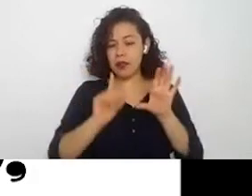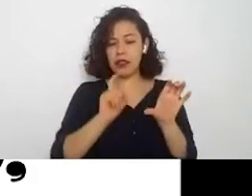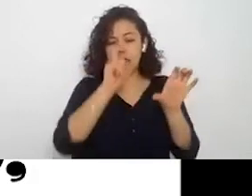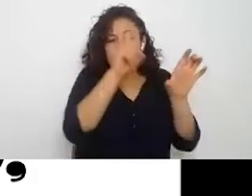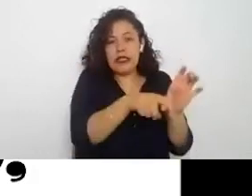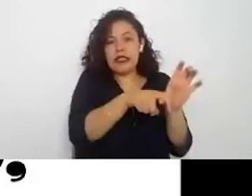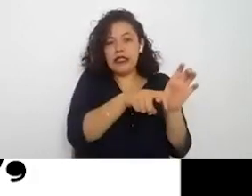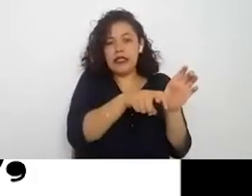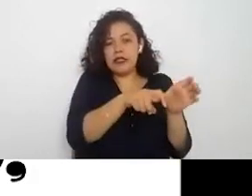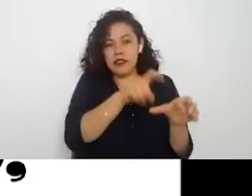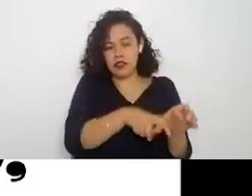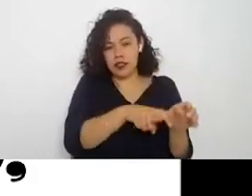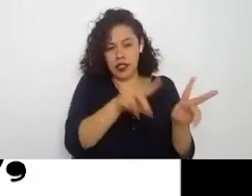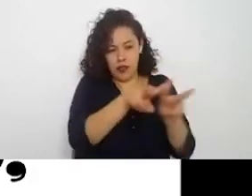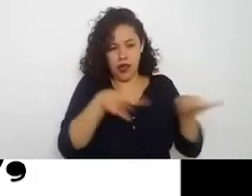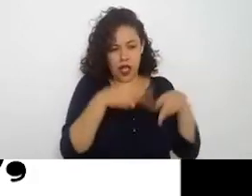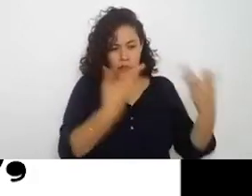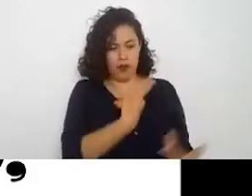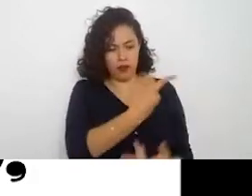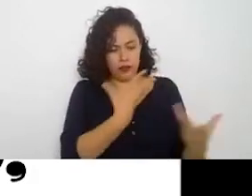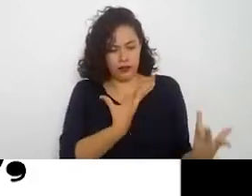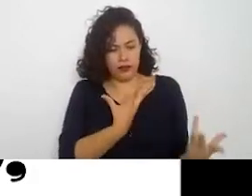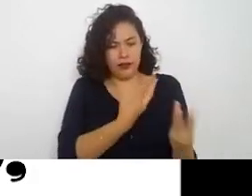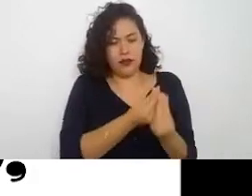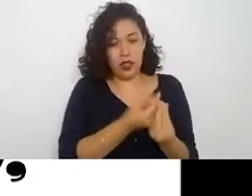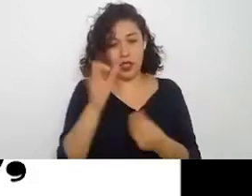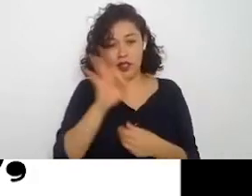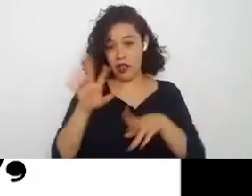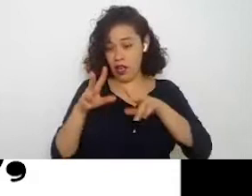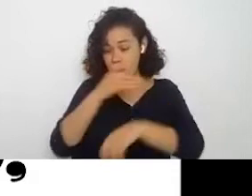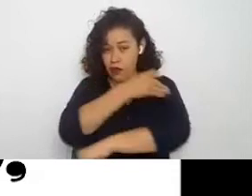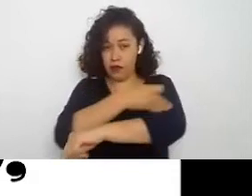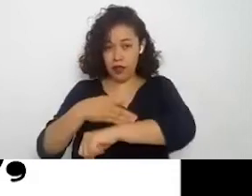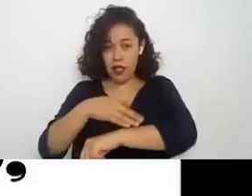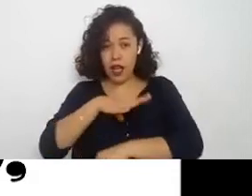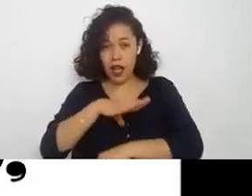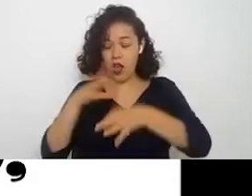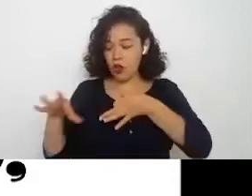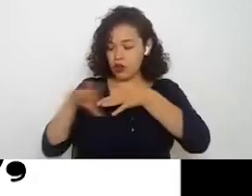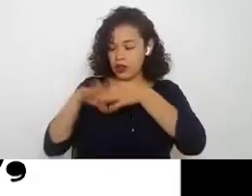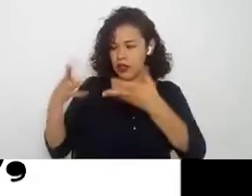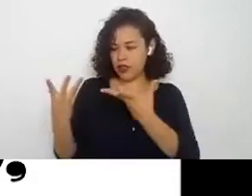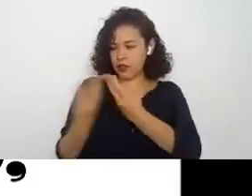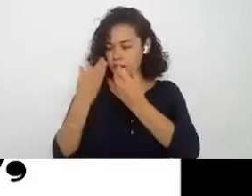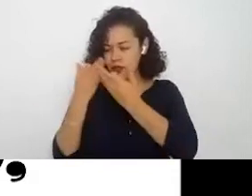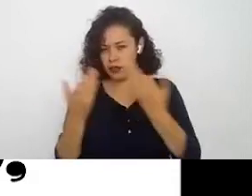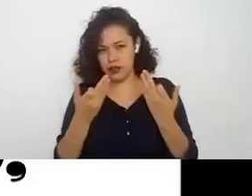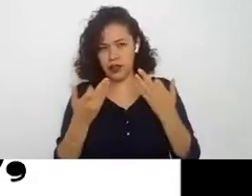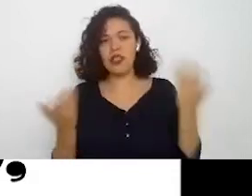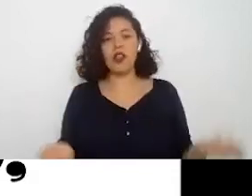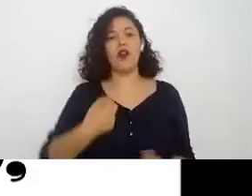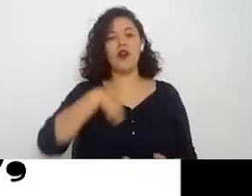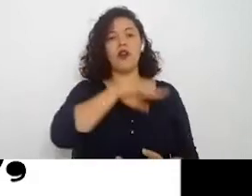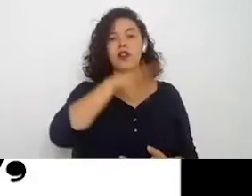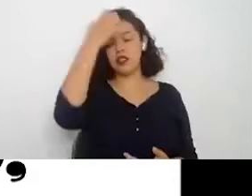persona altamente vulnerable, porque lo tenemos o en la familia o porque lo vivimos cercano, porque nuestra experiencia nos